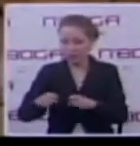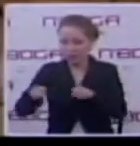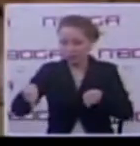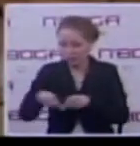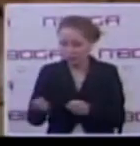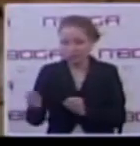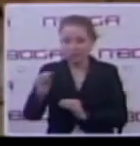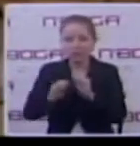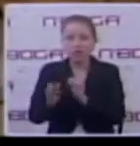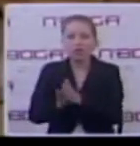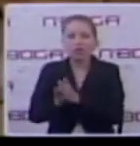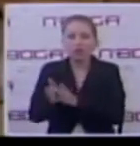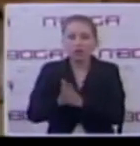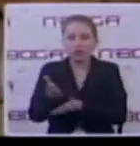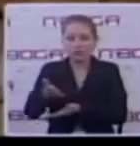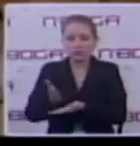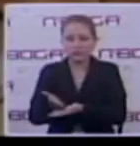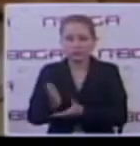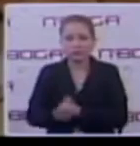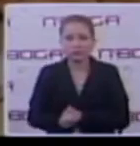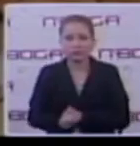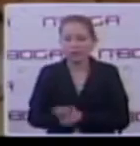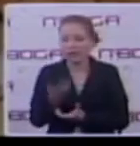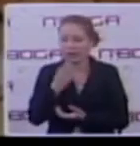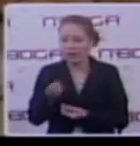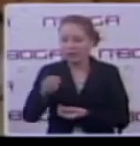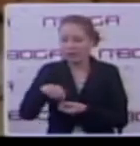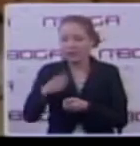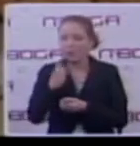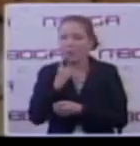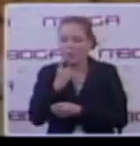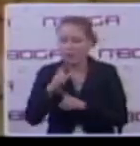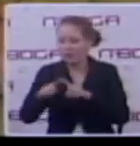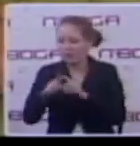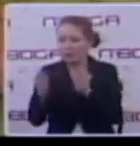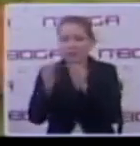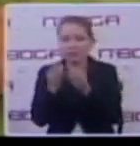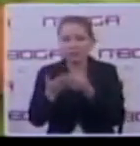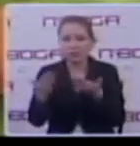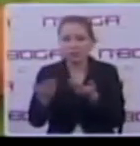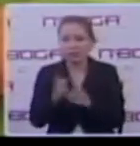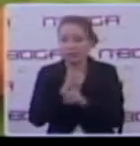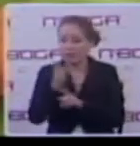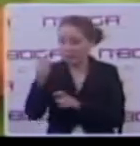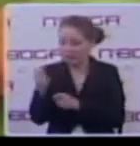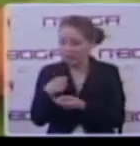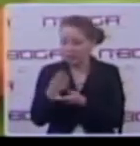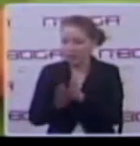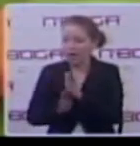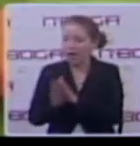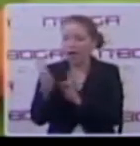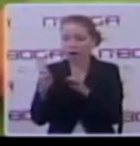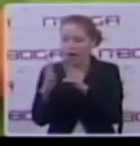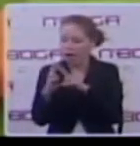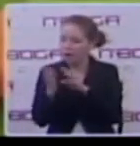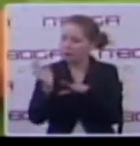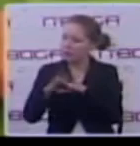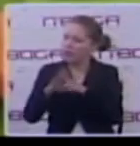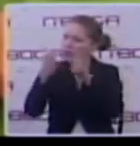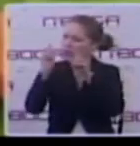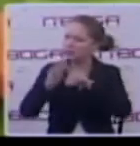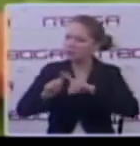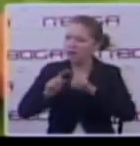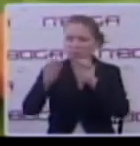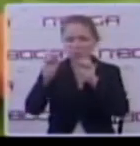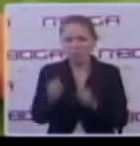a hacer los rellenos, hacer los bombones, de tal manera que el emprendedor va conociendo un poco más de cerca las